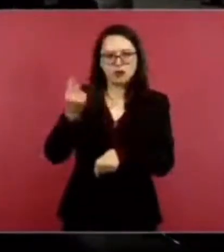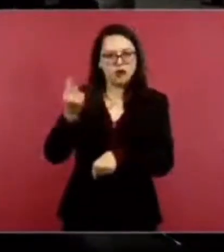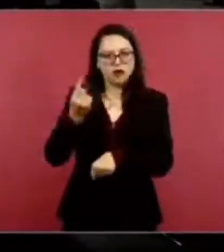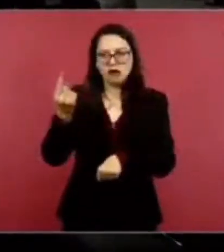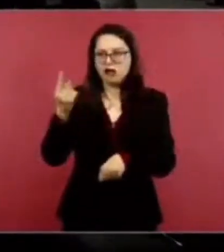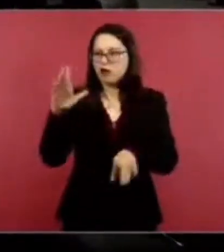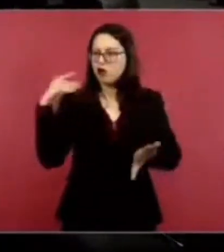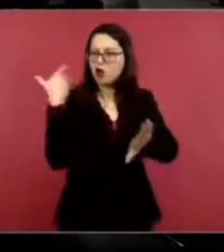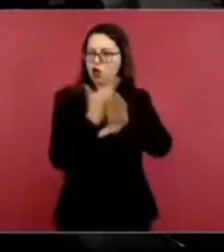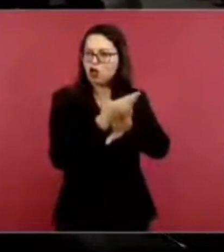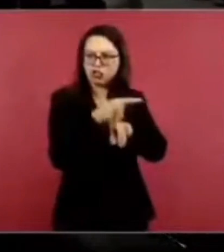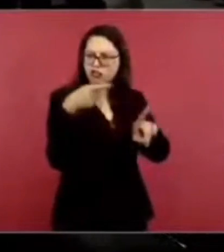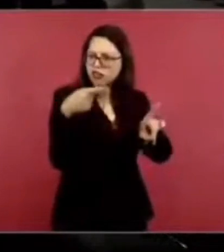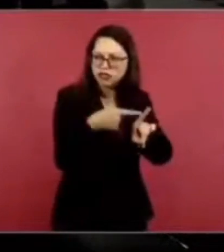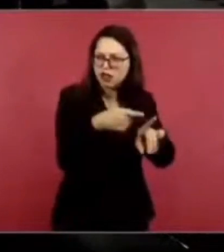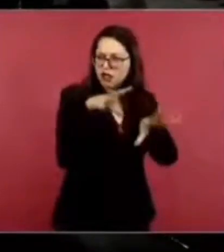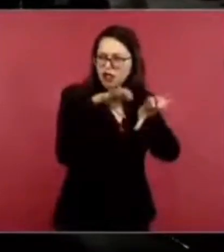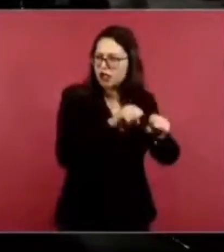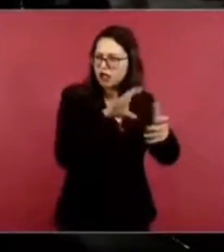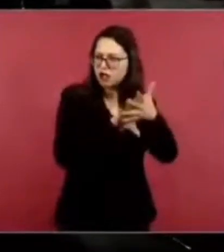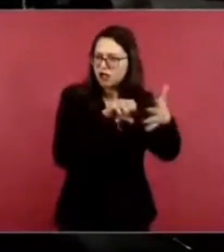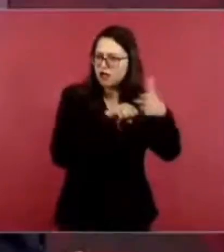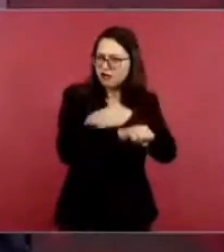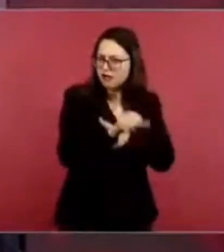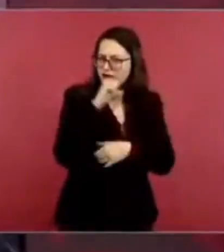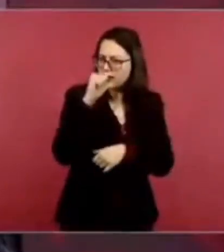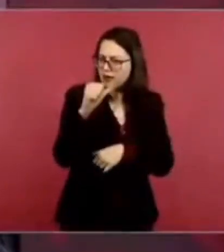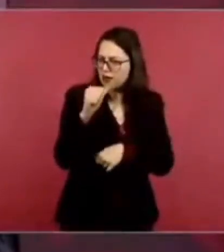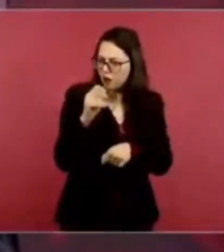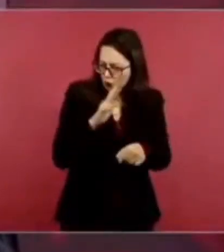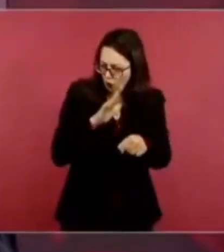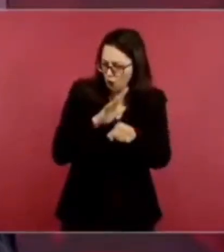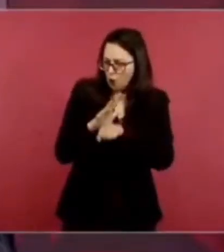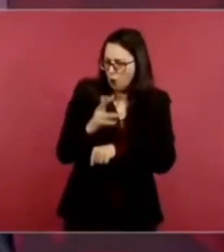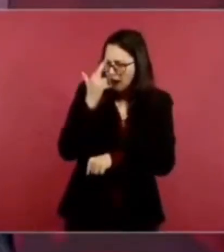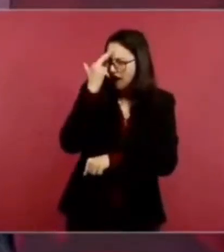de eh la libertad